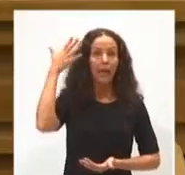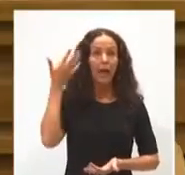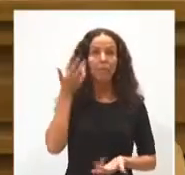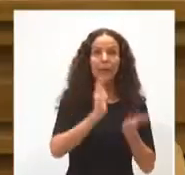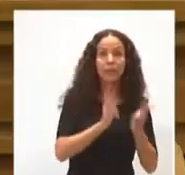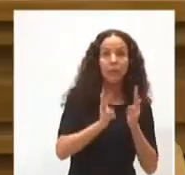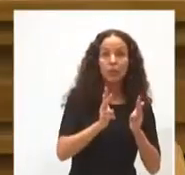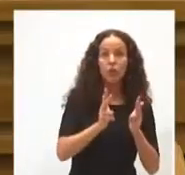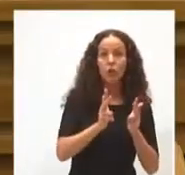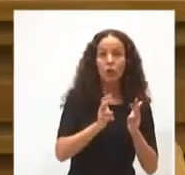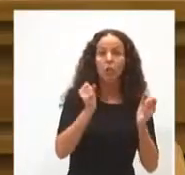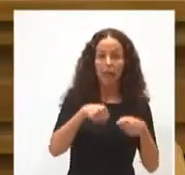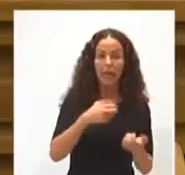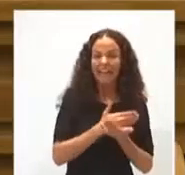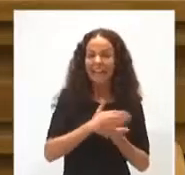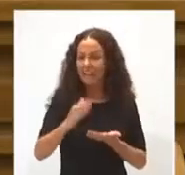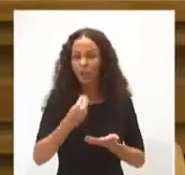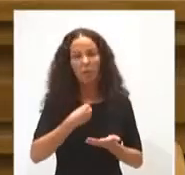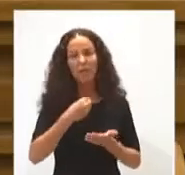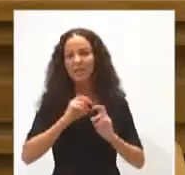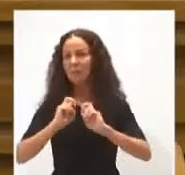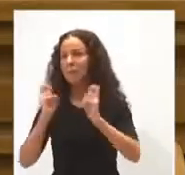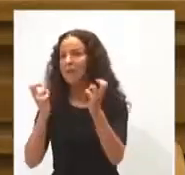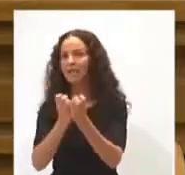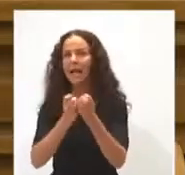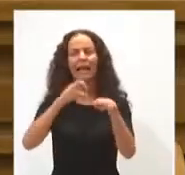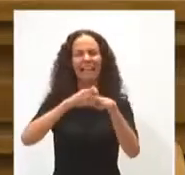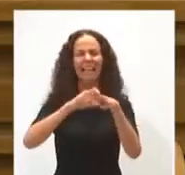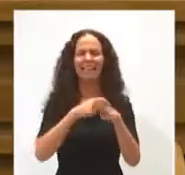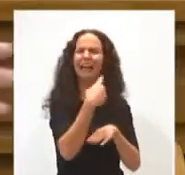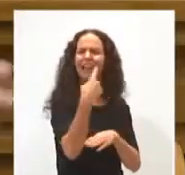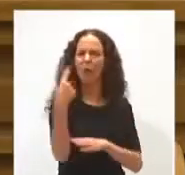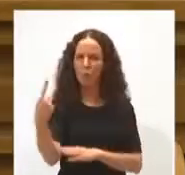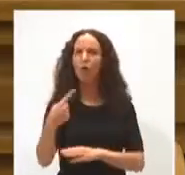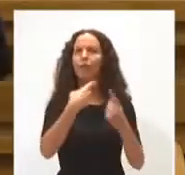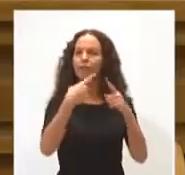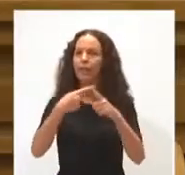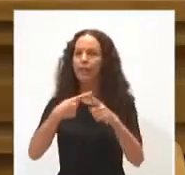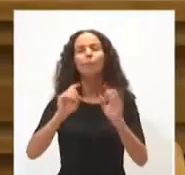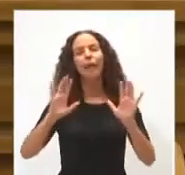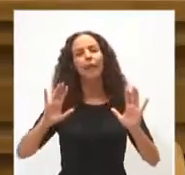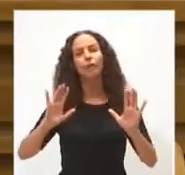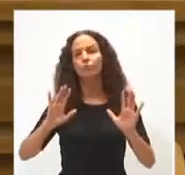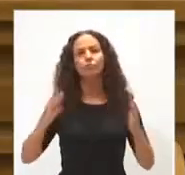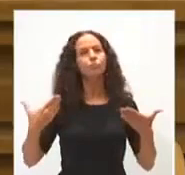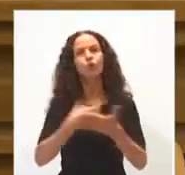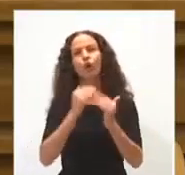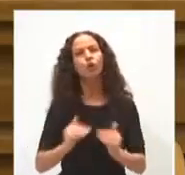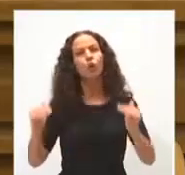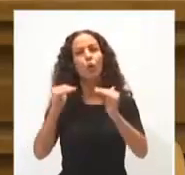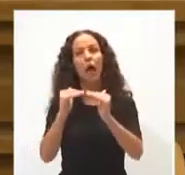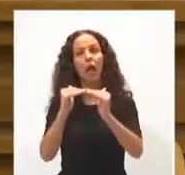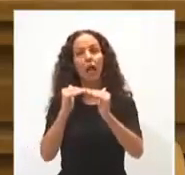demás vamos en la misma mesa con singularidades con problemas distintos pero todos por tanto como entenderán la